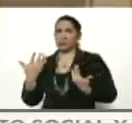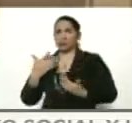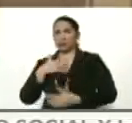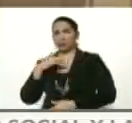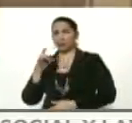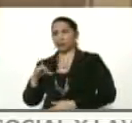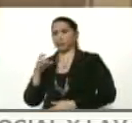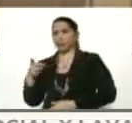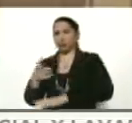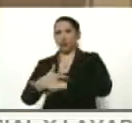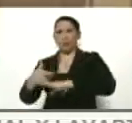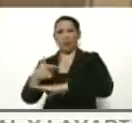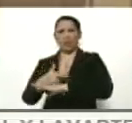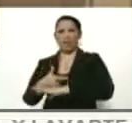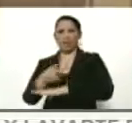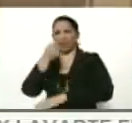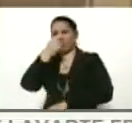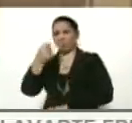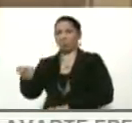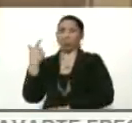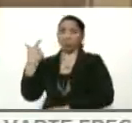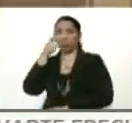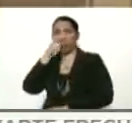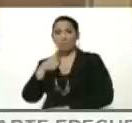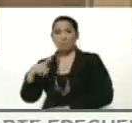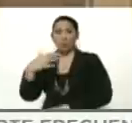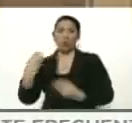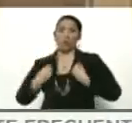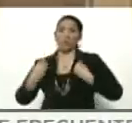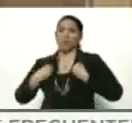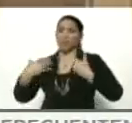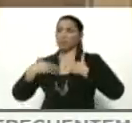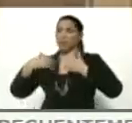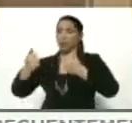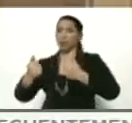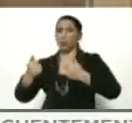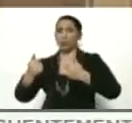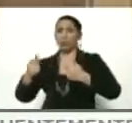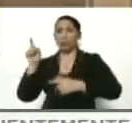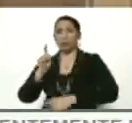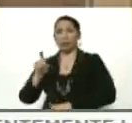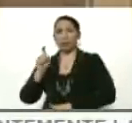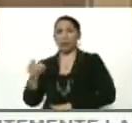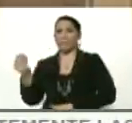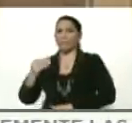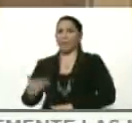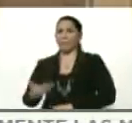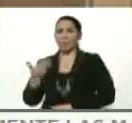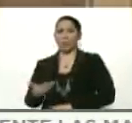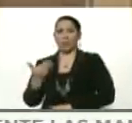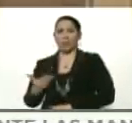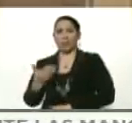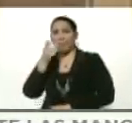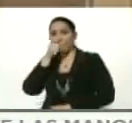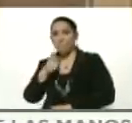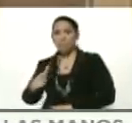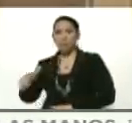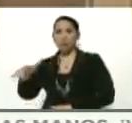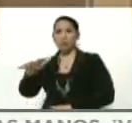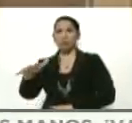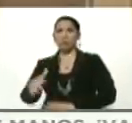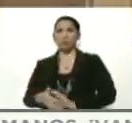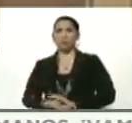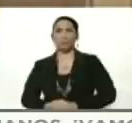gobernantes que dan la espalda a la vida, a la salud, a las necesidades más esenciales de estas